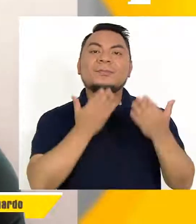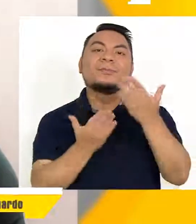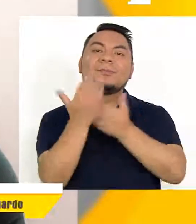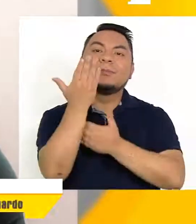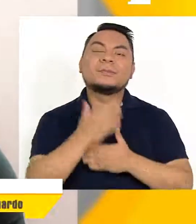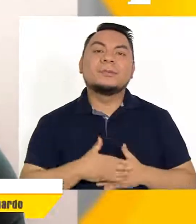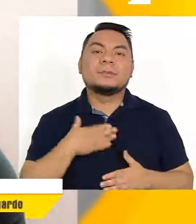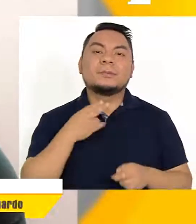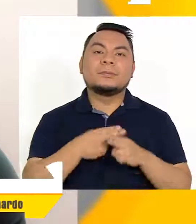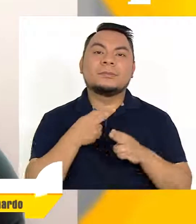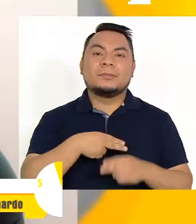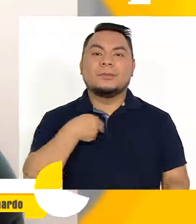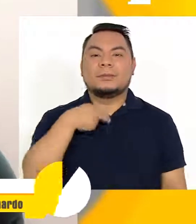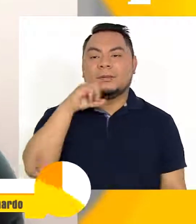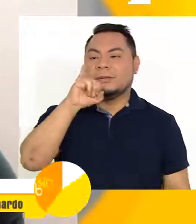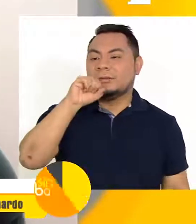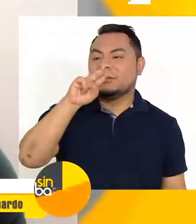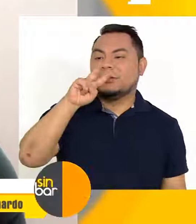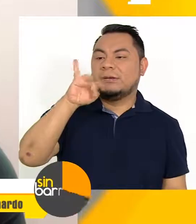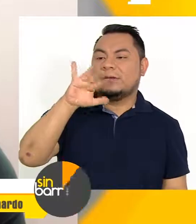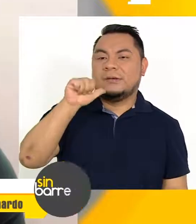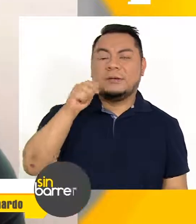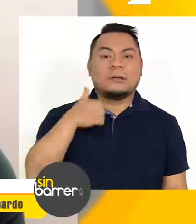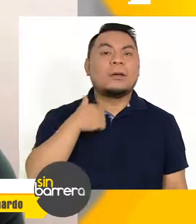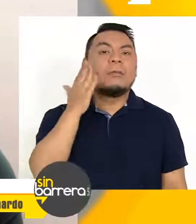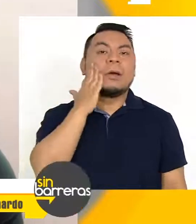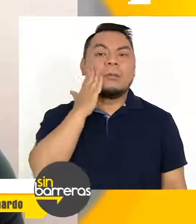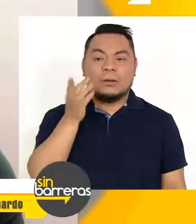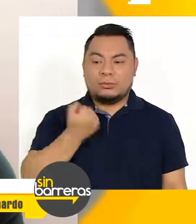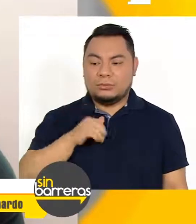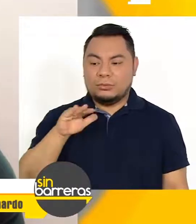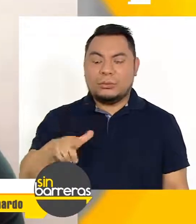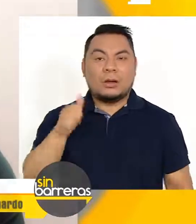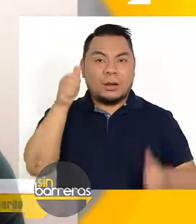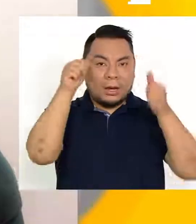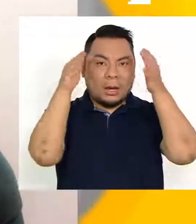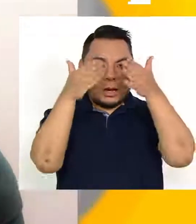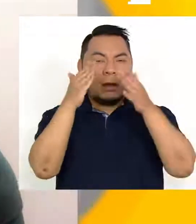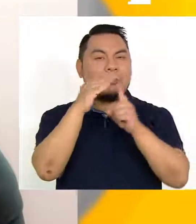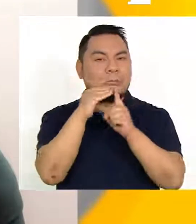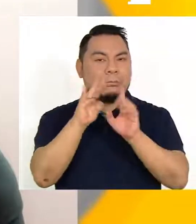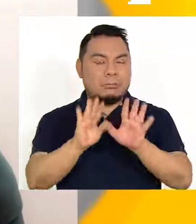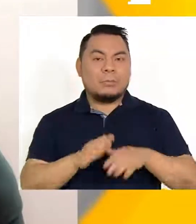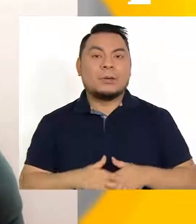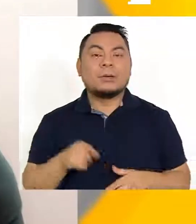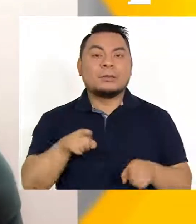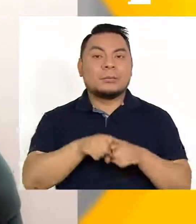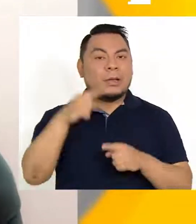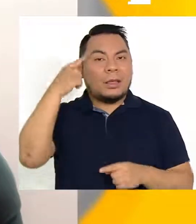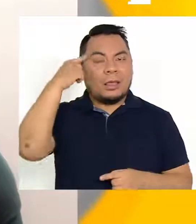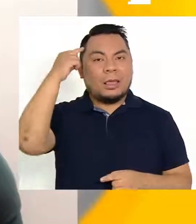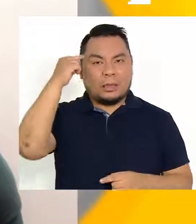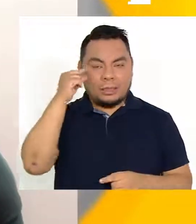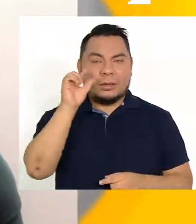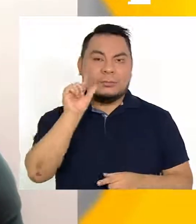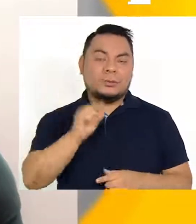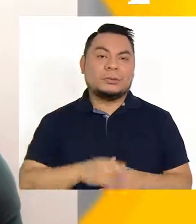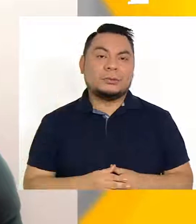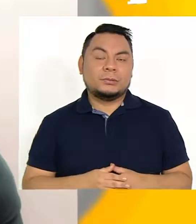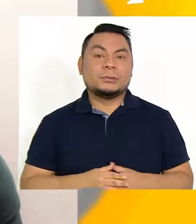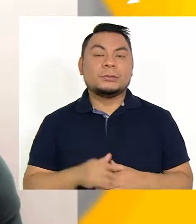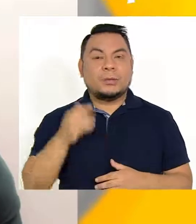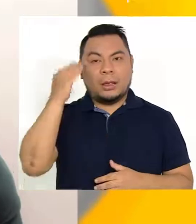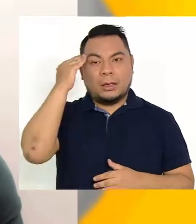Buenos días, mi nombre es Silvia. Soy mamá de un niño con autismo moderado y retardo mental.